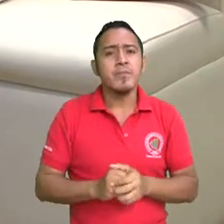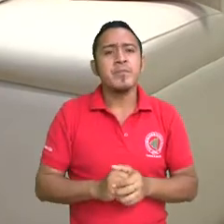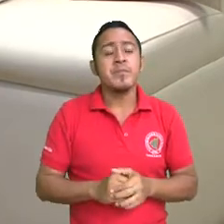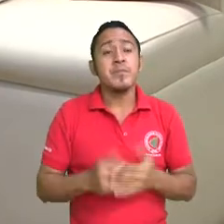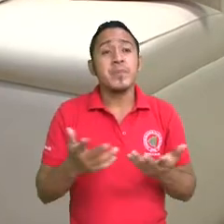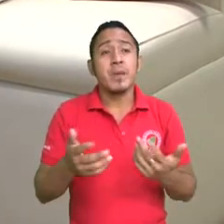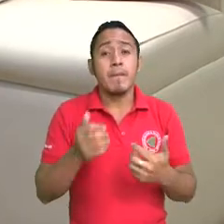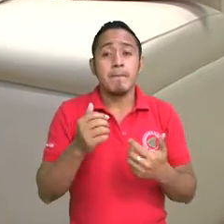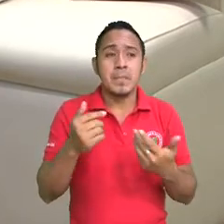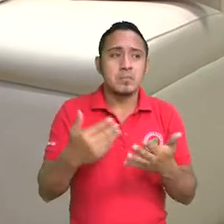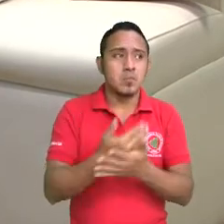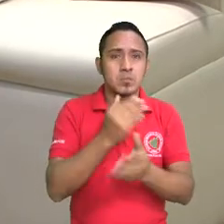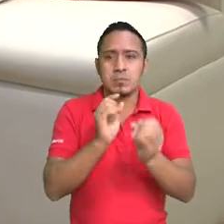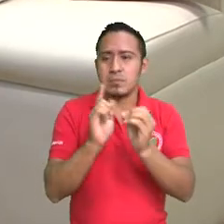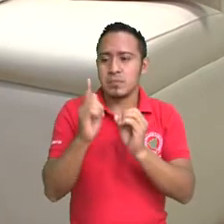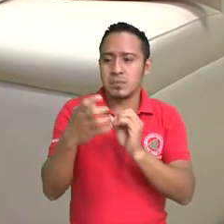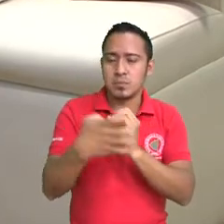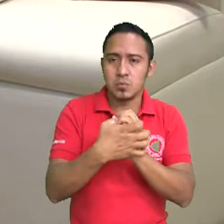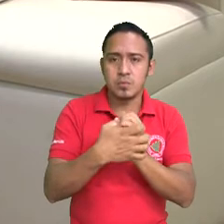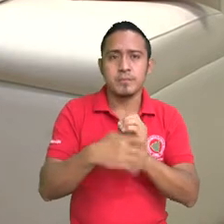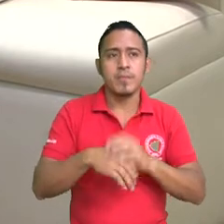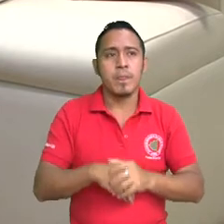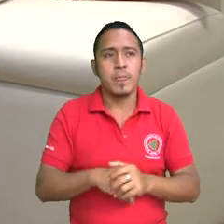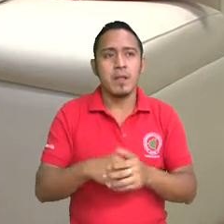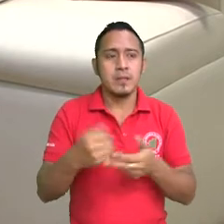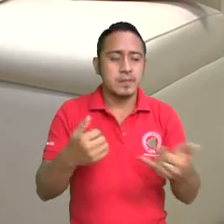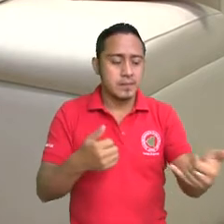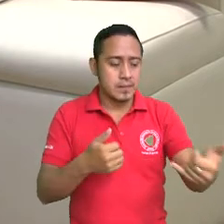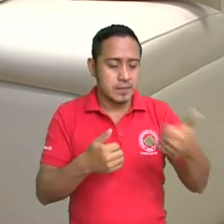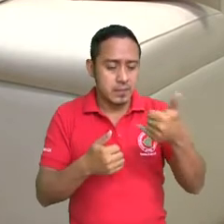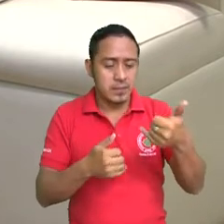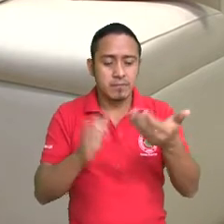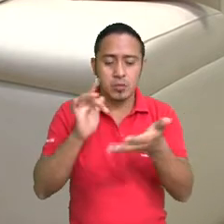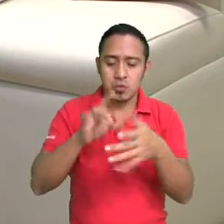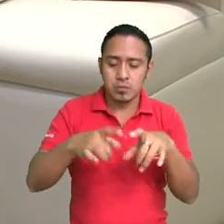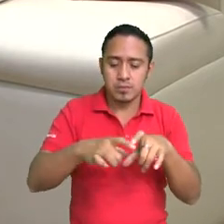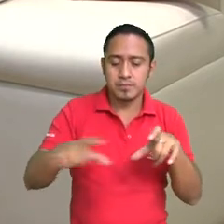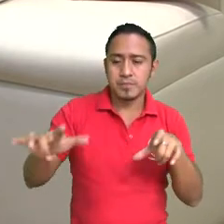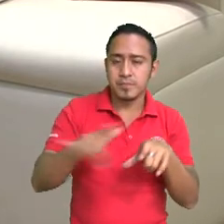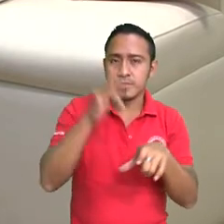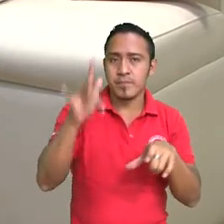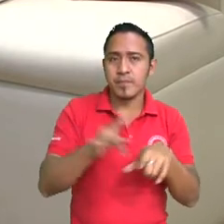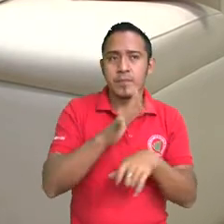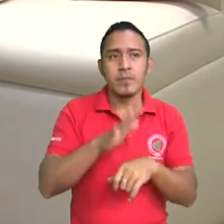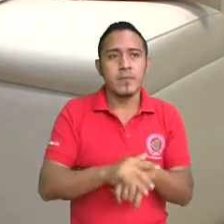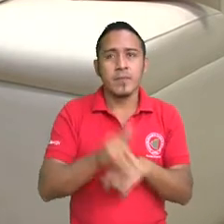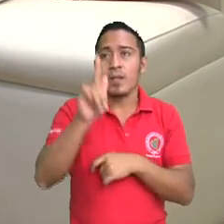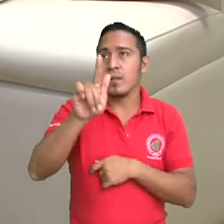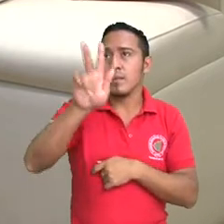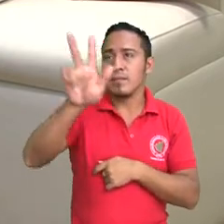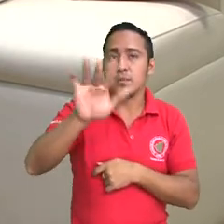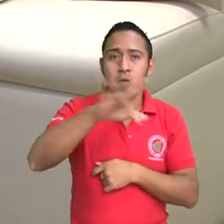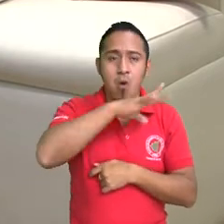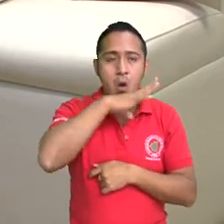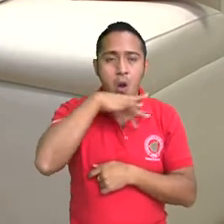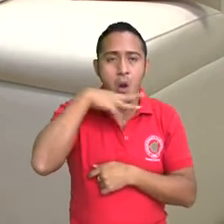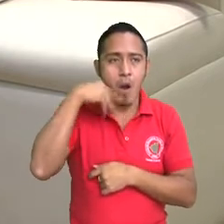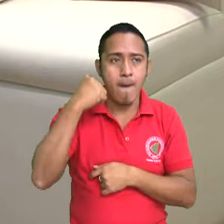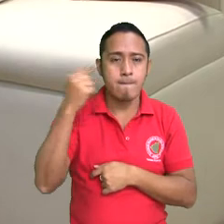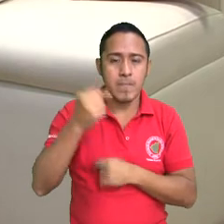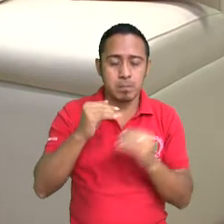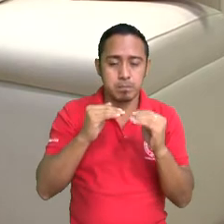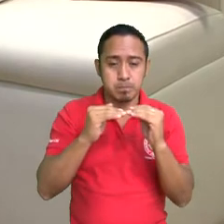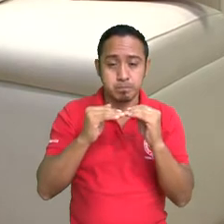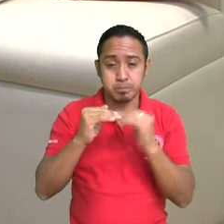con esto de la tecnología, los celulares, los tablets, la televisión a color, vino a